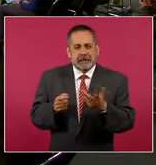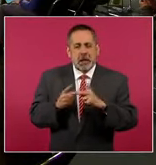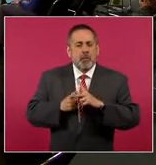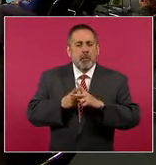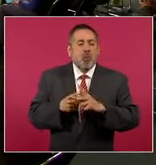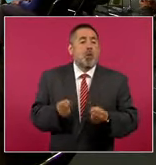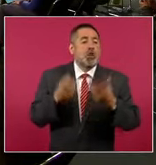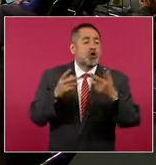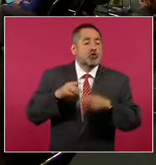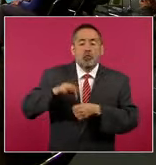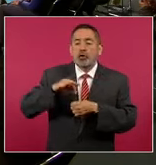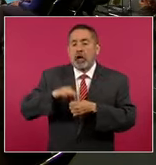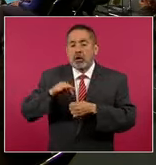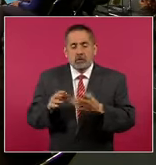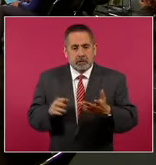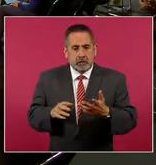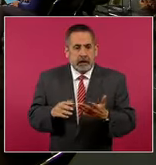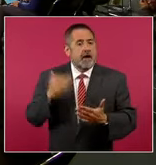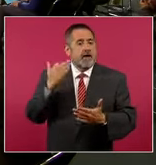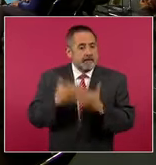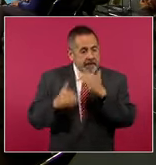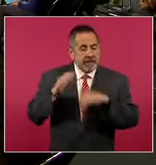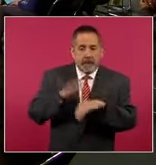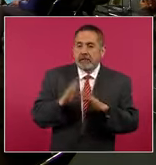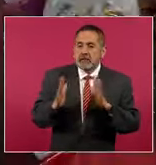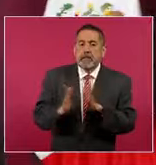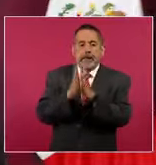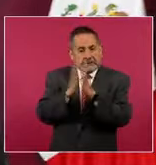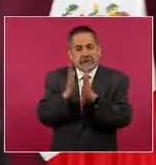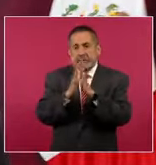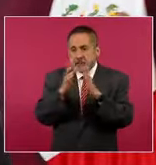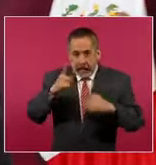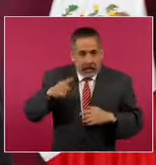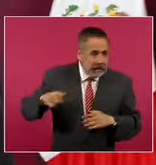representativa, no la democracia participativa,